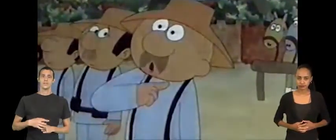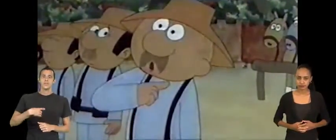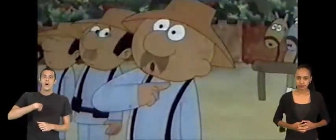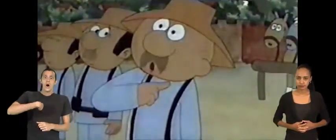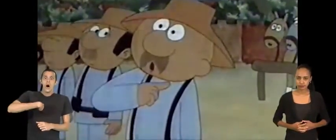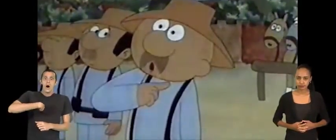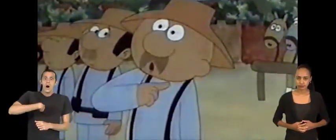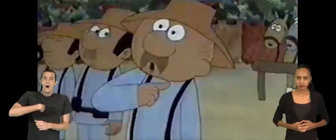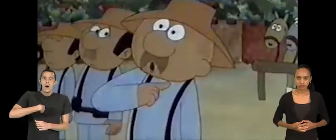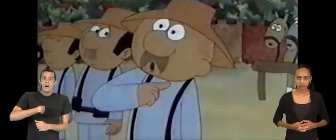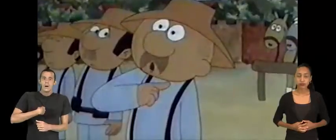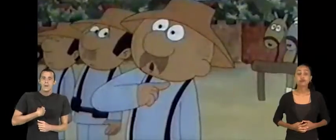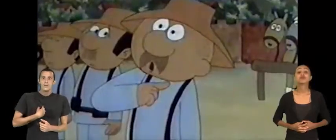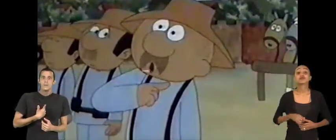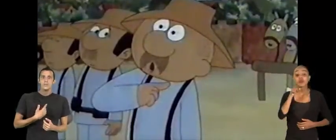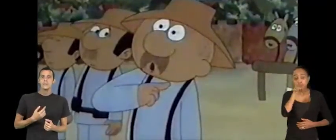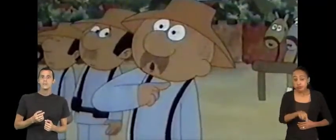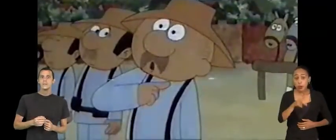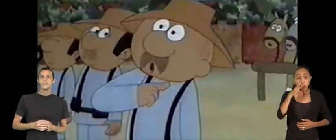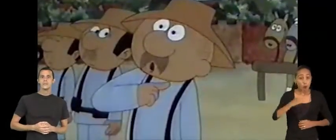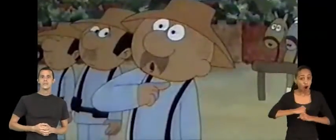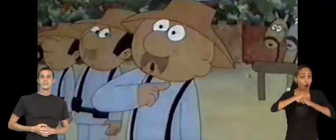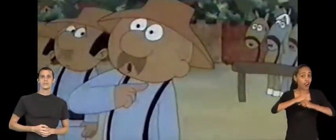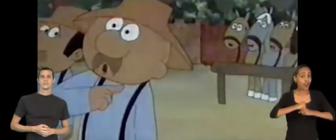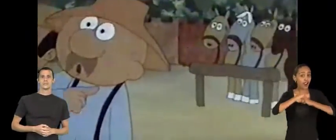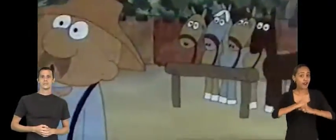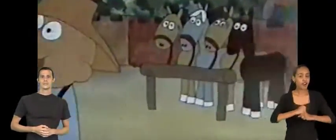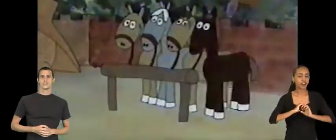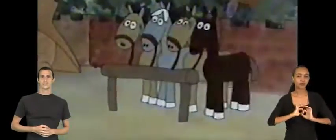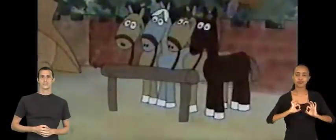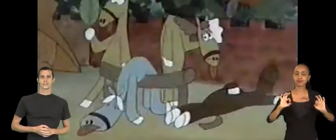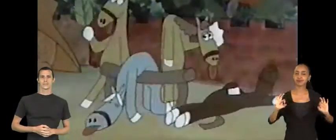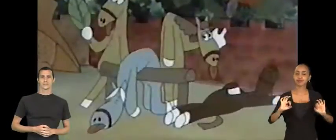usted. ¡Yo! Busqué un caballo fresco.